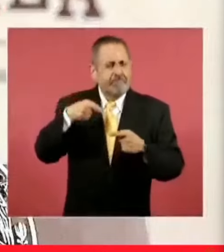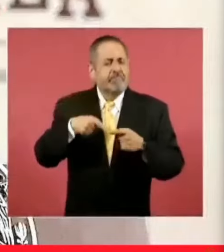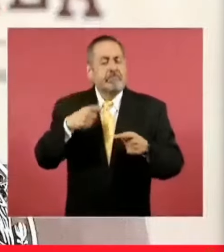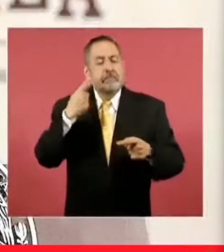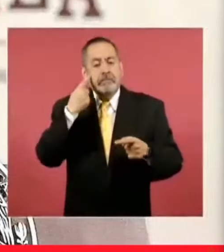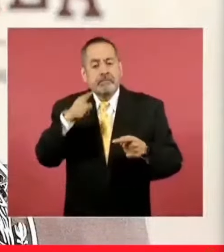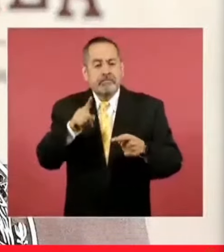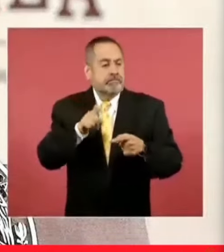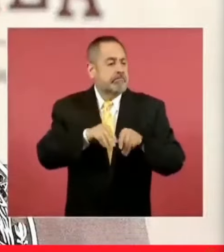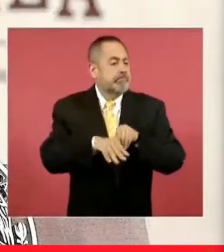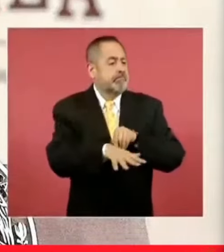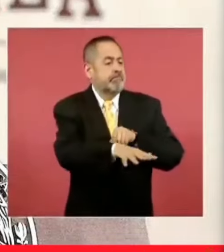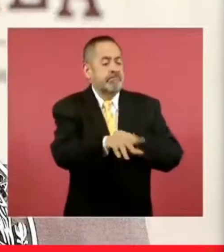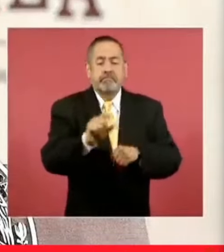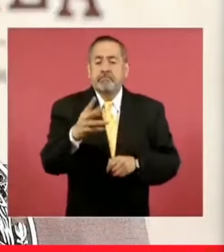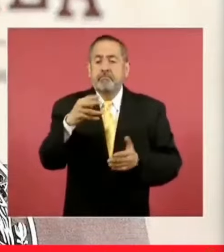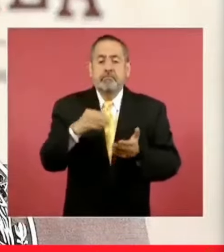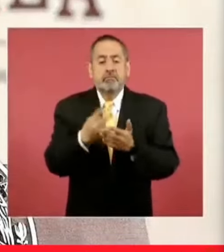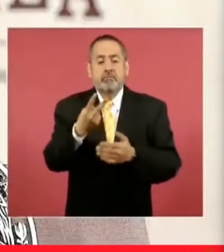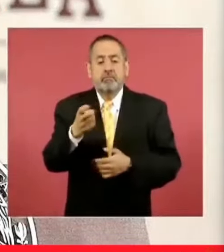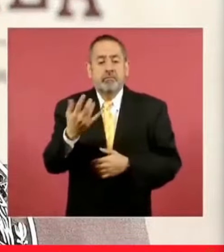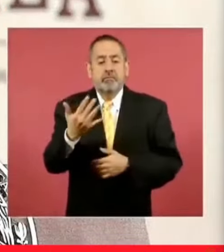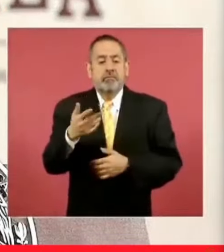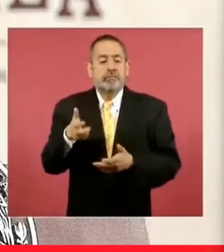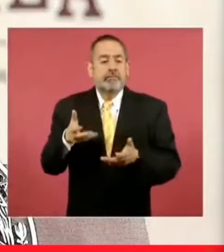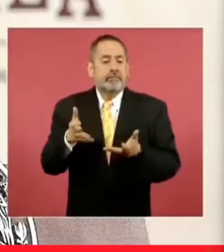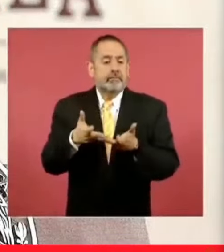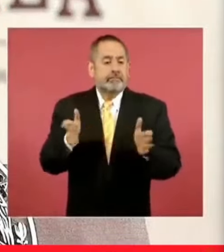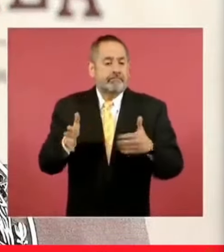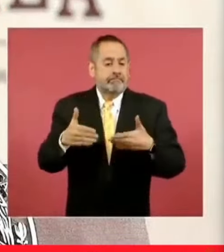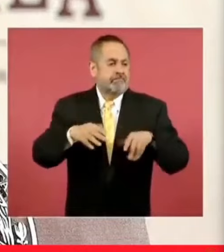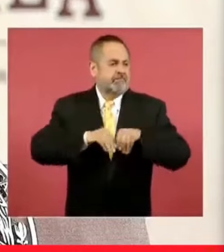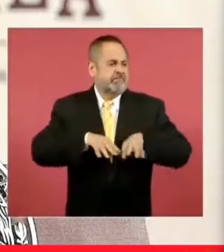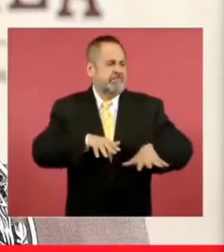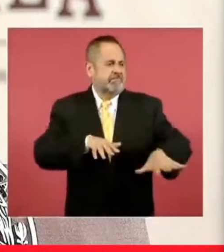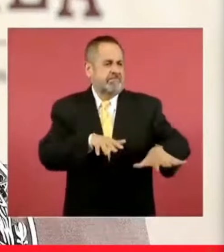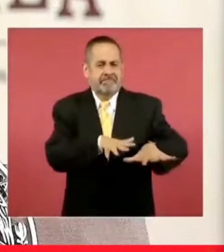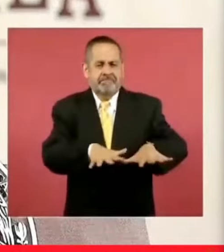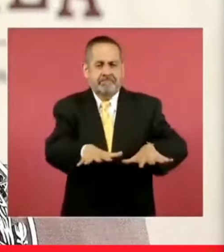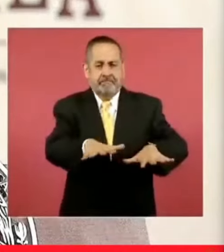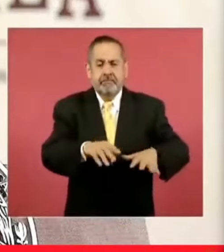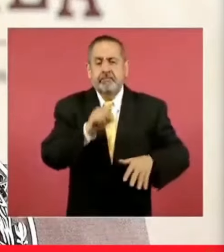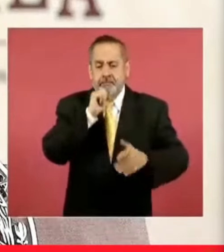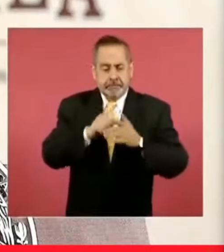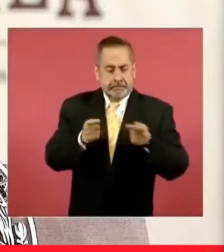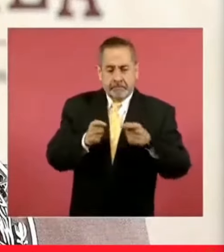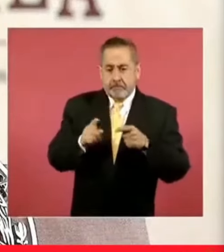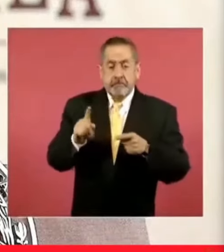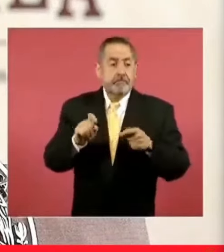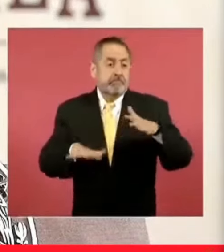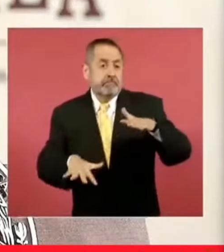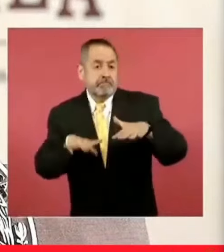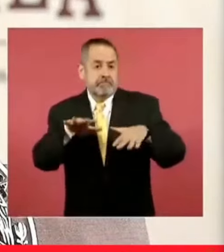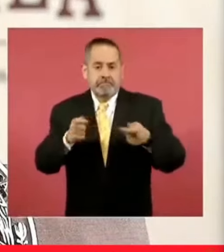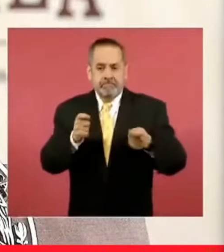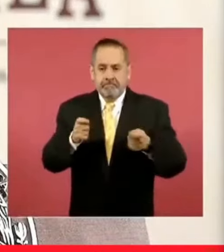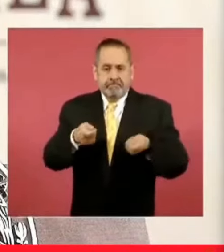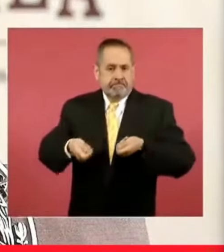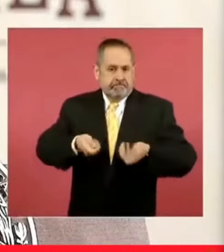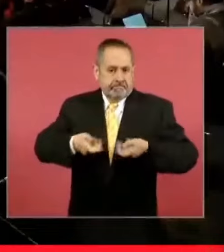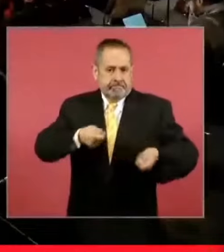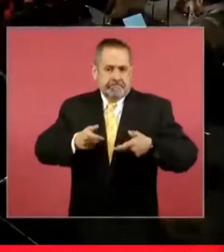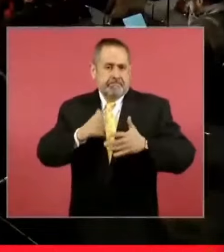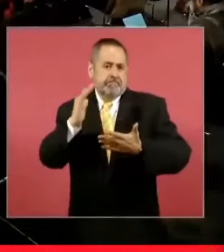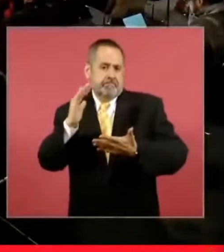para riego de 24 mil 250 hectáreas y también podrá controlar inundaciones y una generación